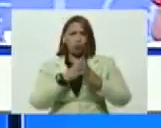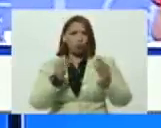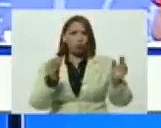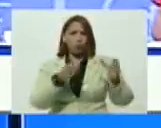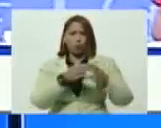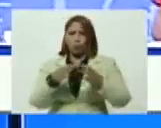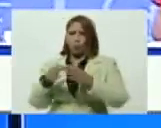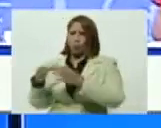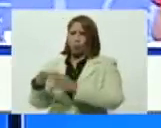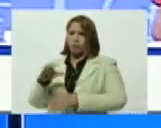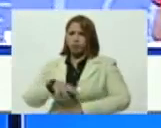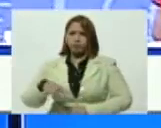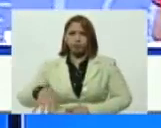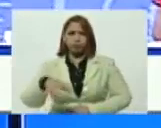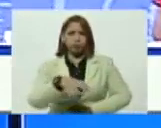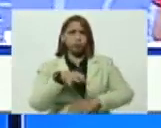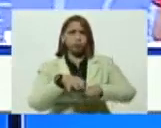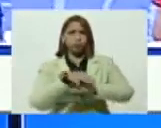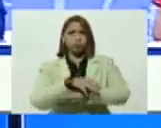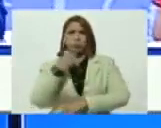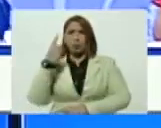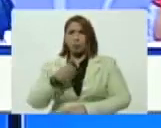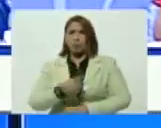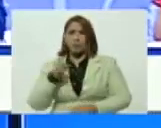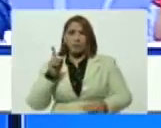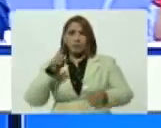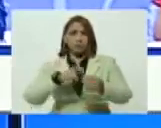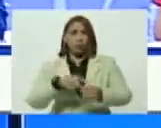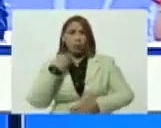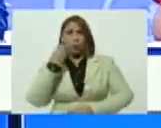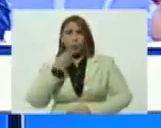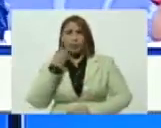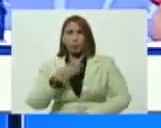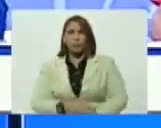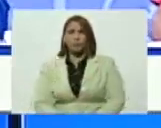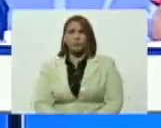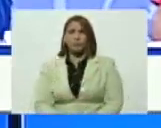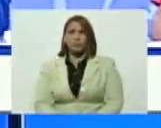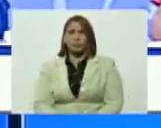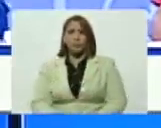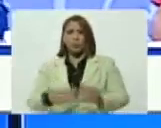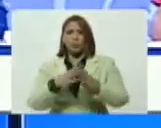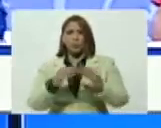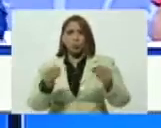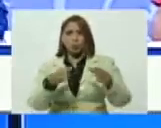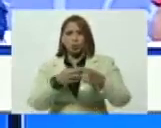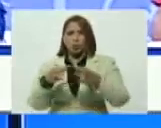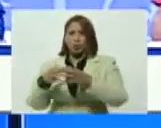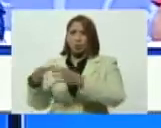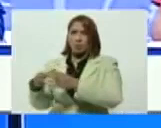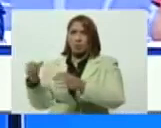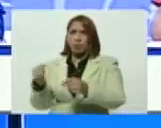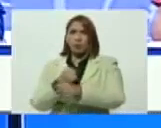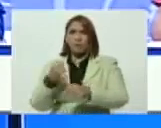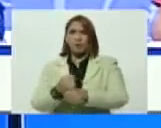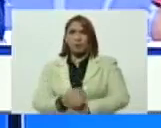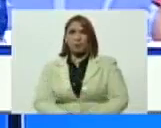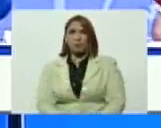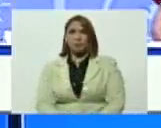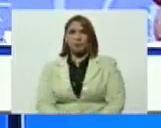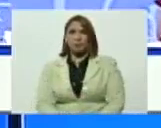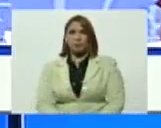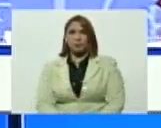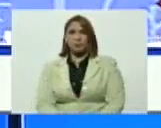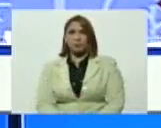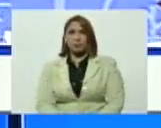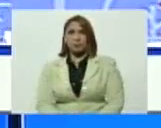campaña estadales y municipales deben incorporar a la juventud en todos sus equipos de trabajo.